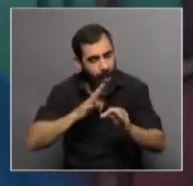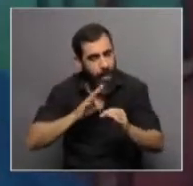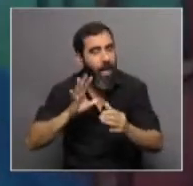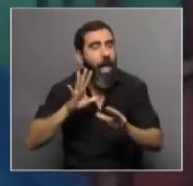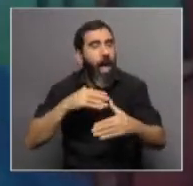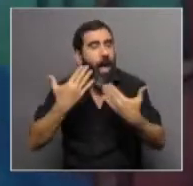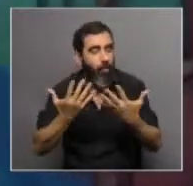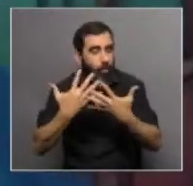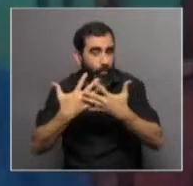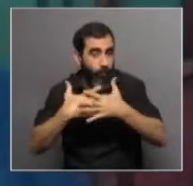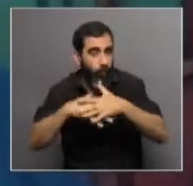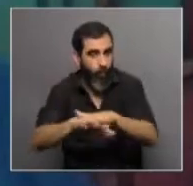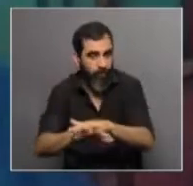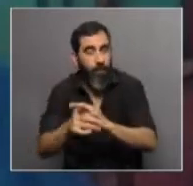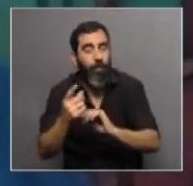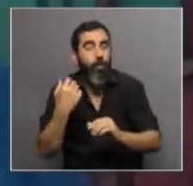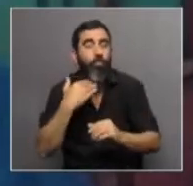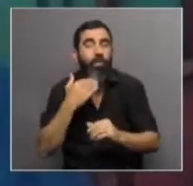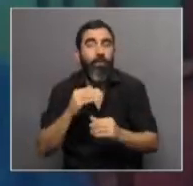sabemos bien todavía en qué medida.